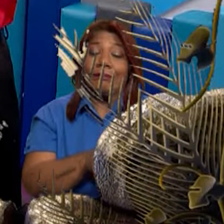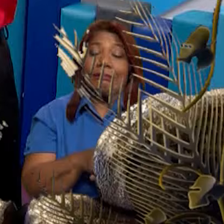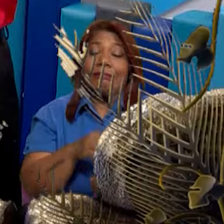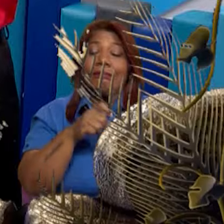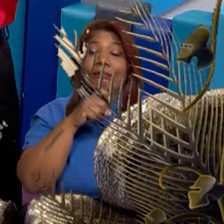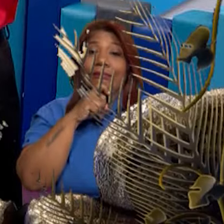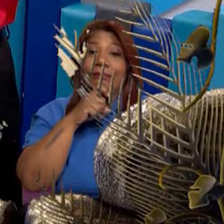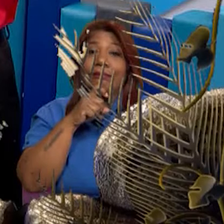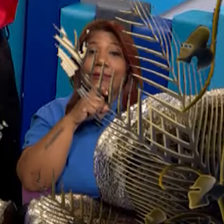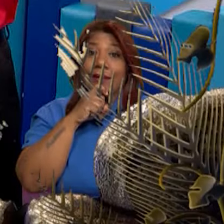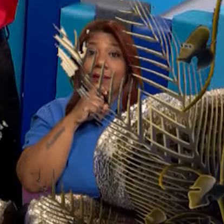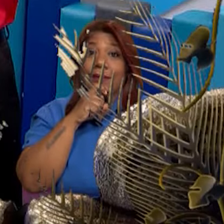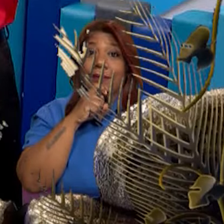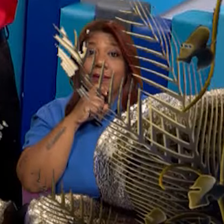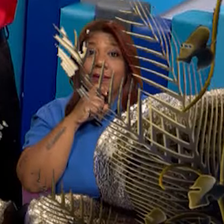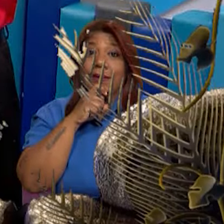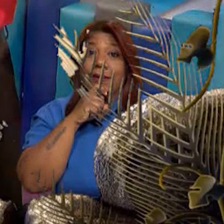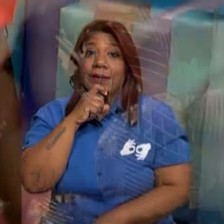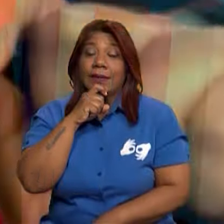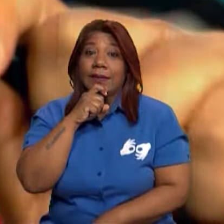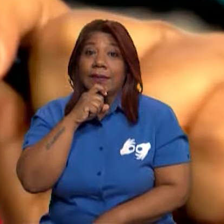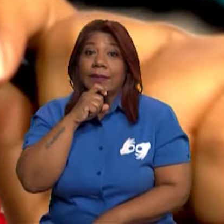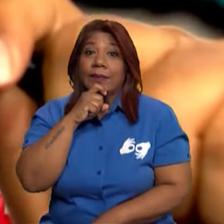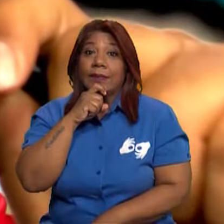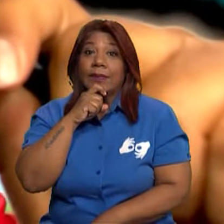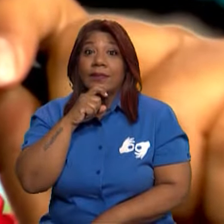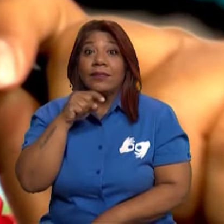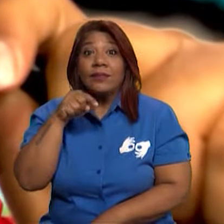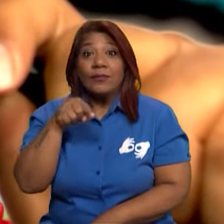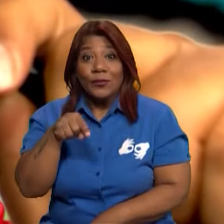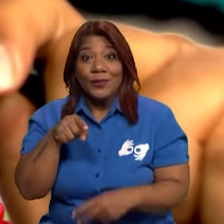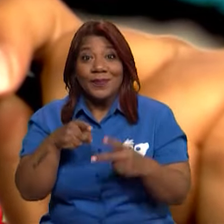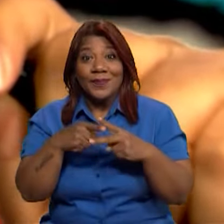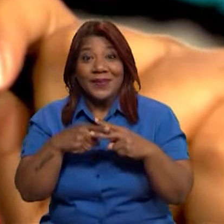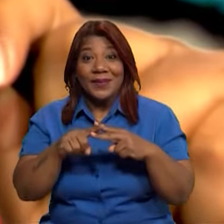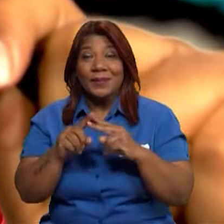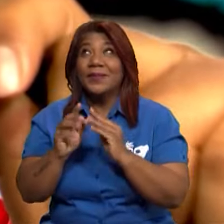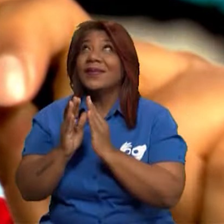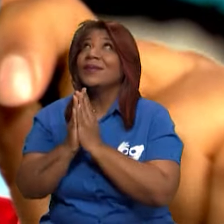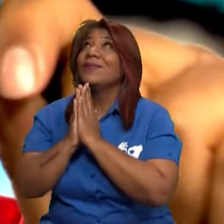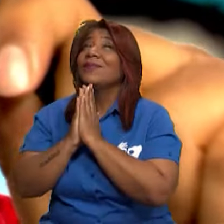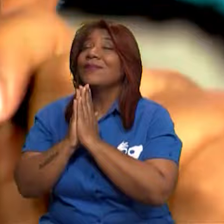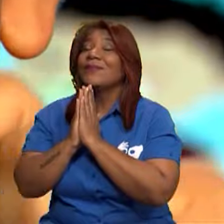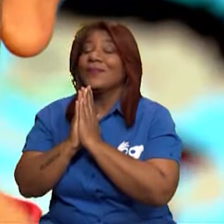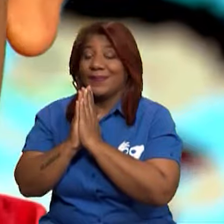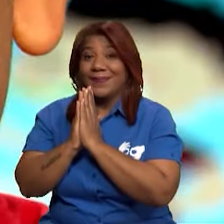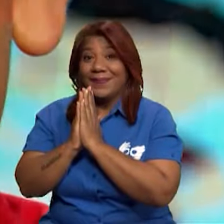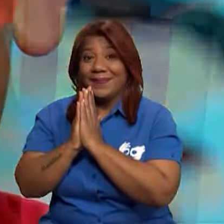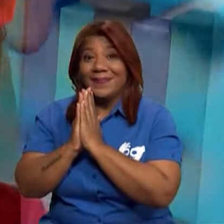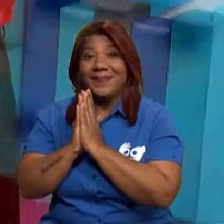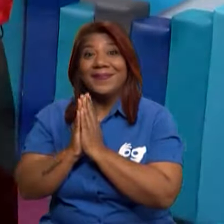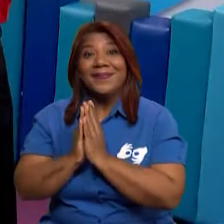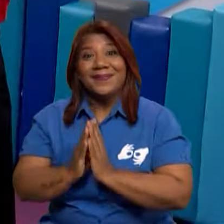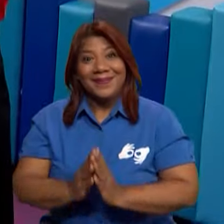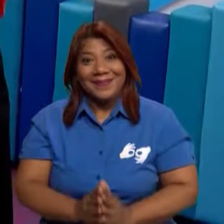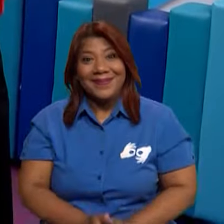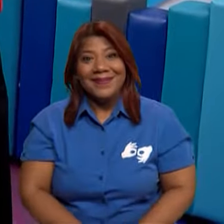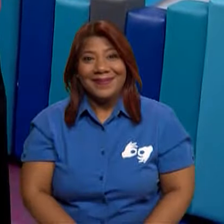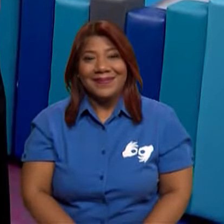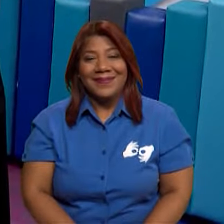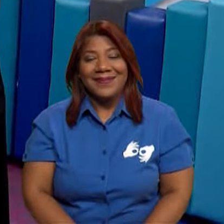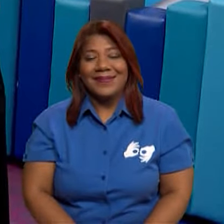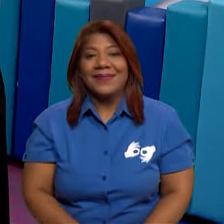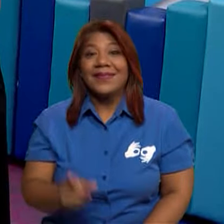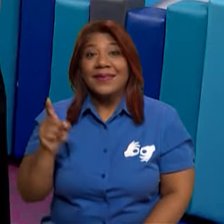amiguito? Podemos hacer una oración. ¿Qué te parece si hacemos una oración para